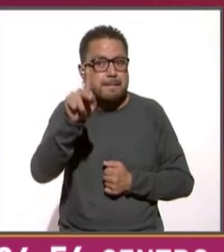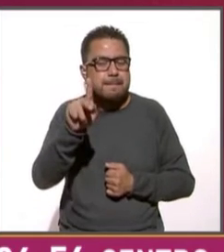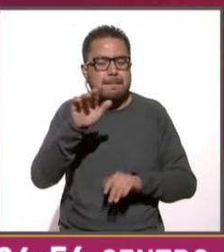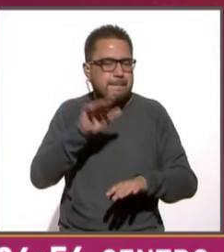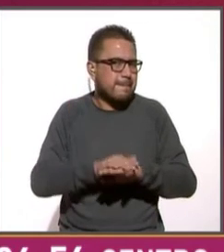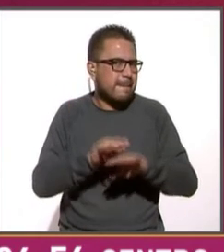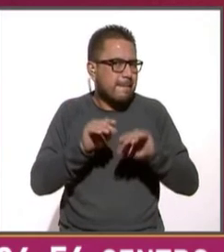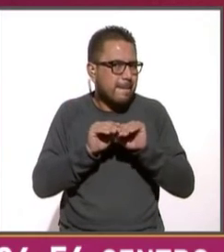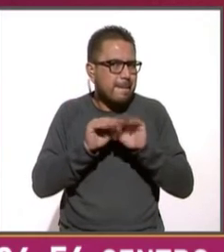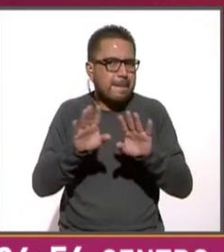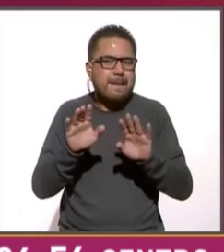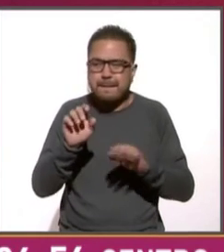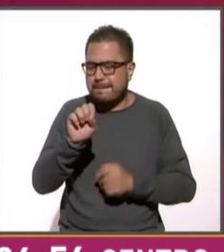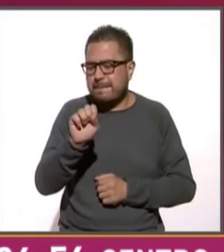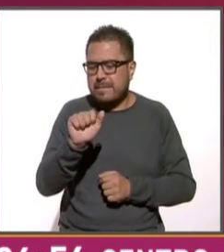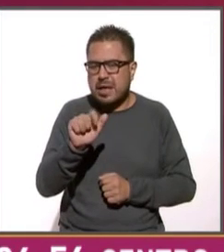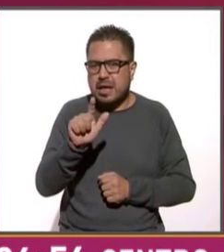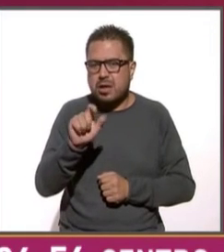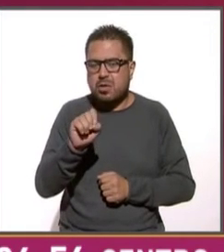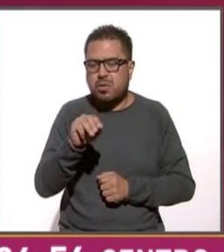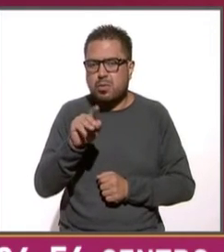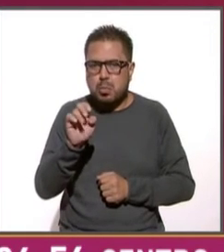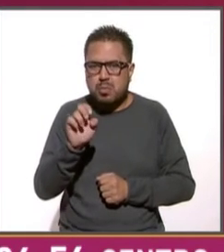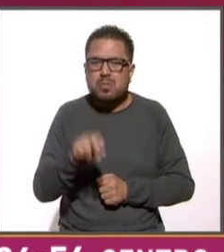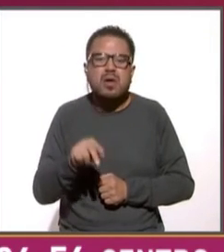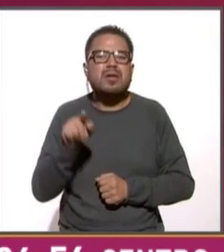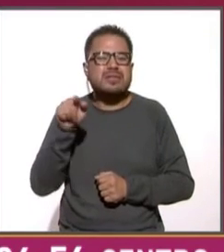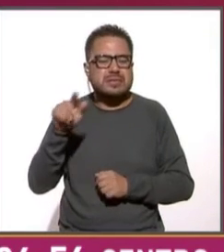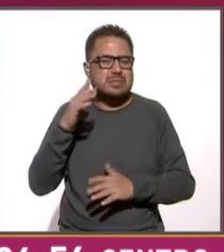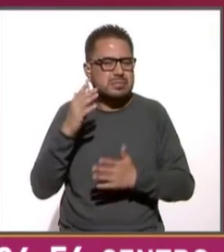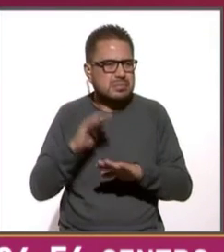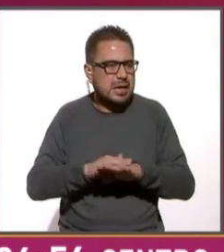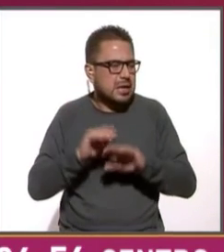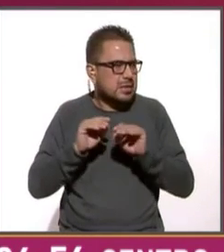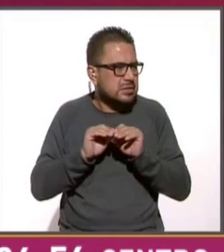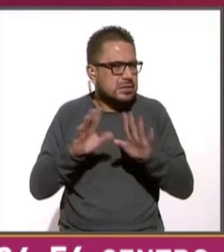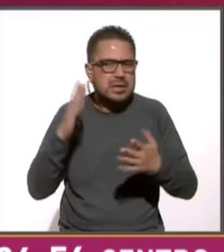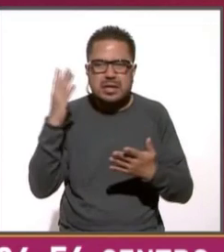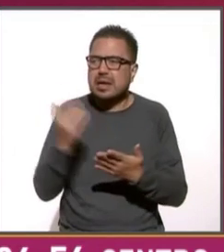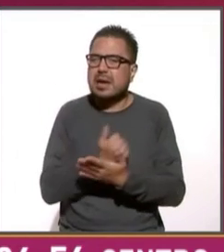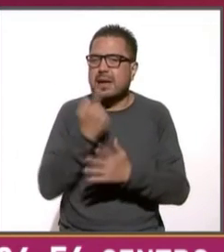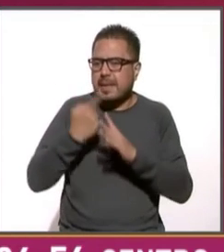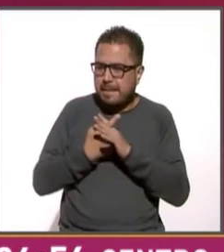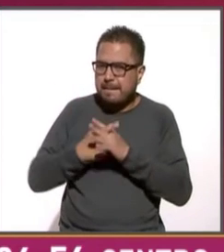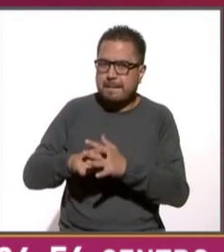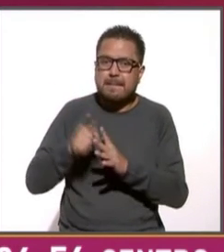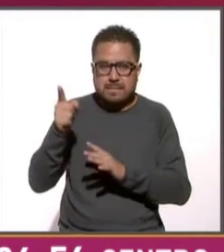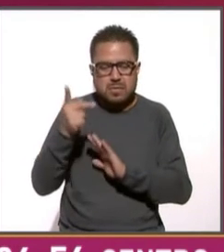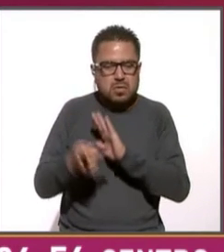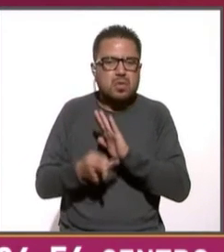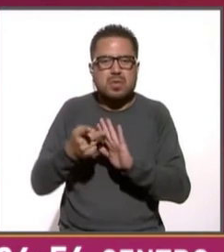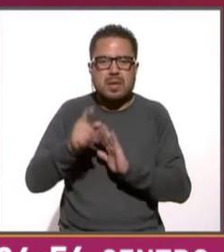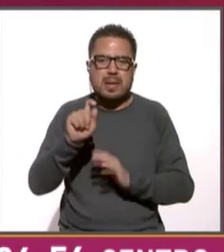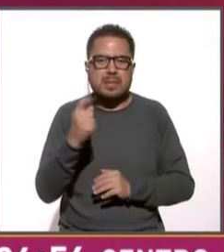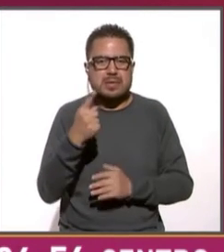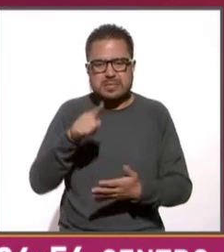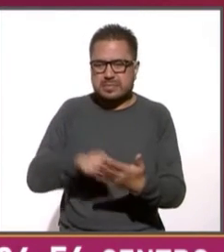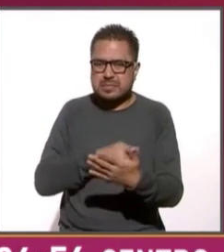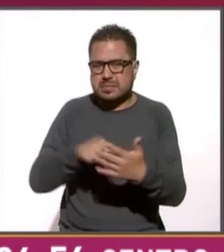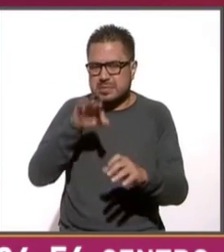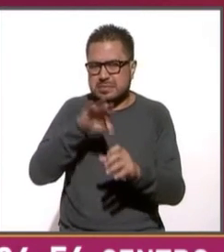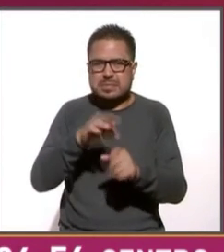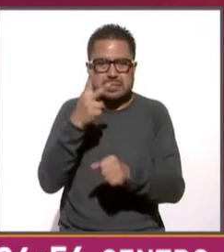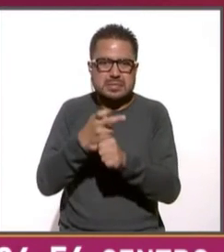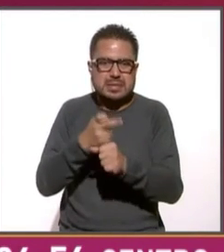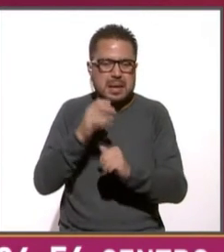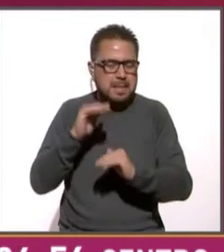claro que Salomón Jara Cruz era el claro ganador desde el principio. Nuevamente, estas 21 elecciones es la